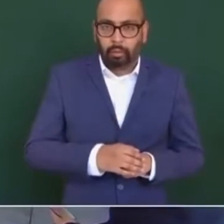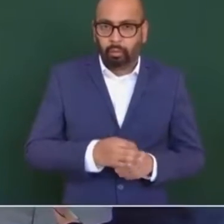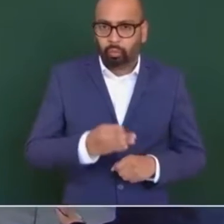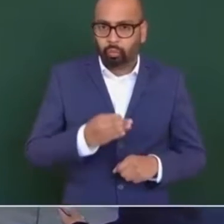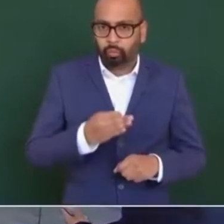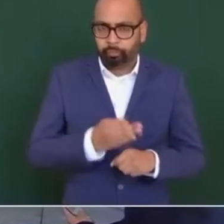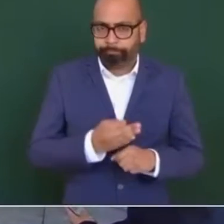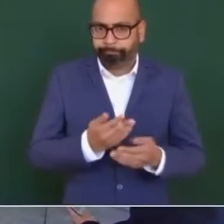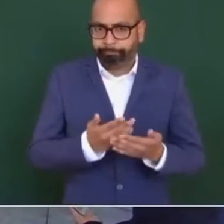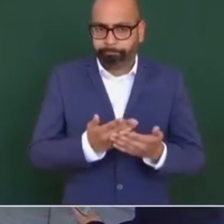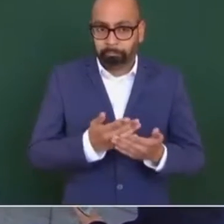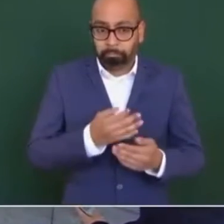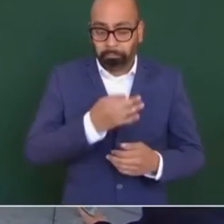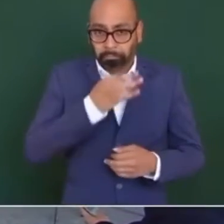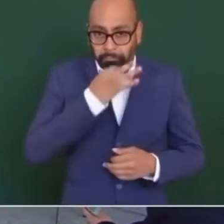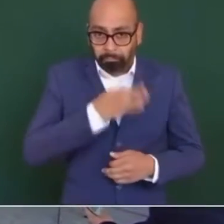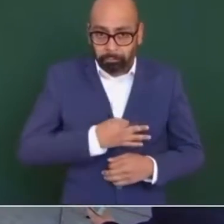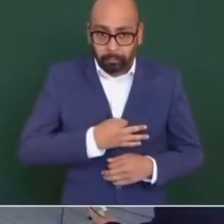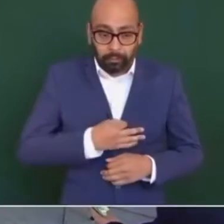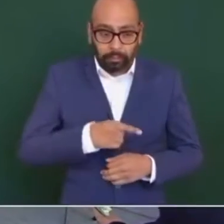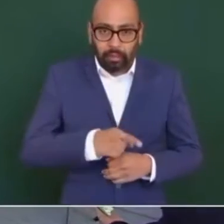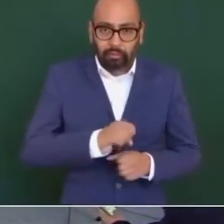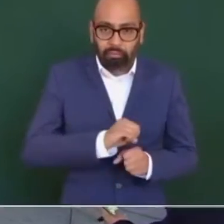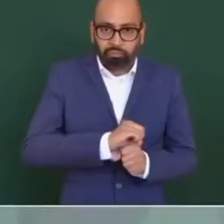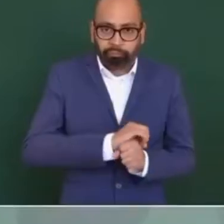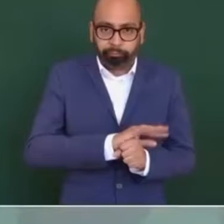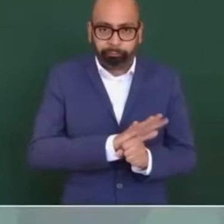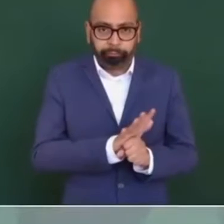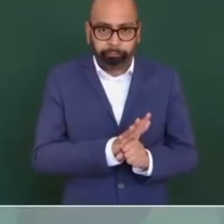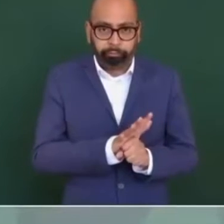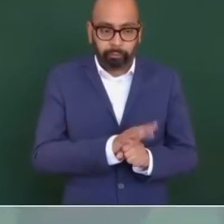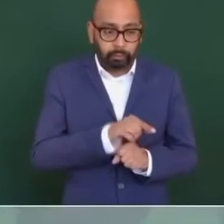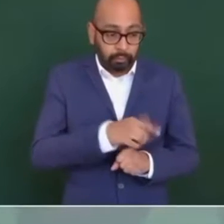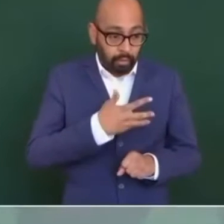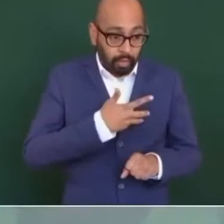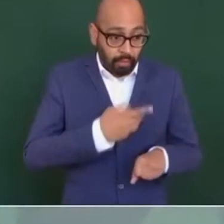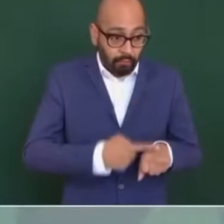si tiene esta variante, si está afectado,